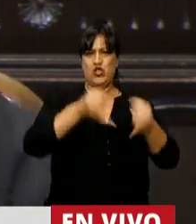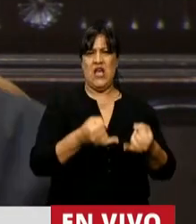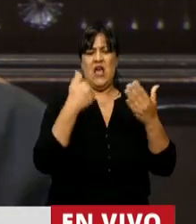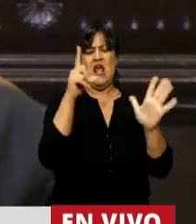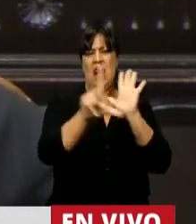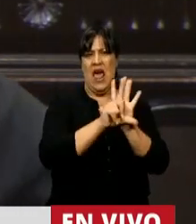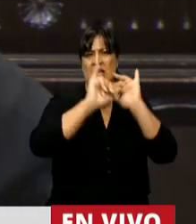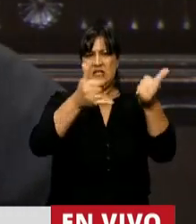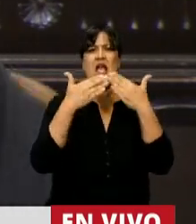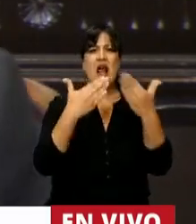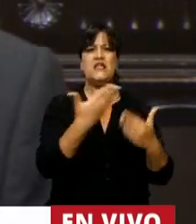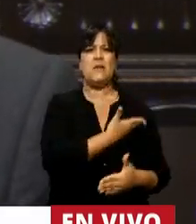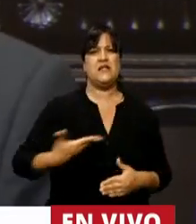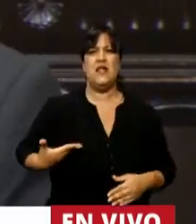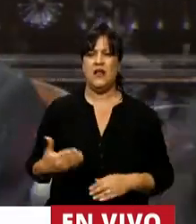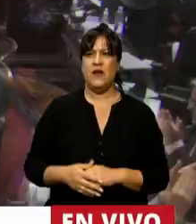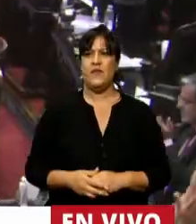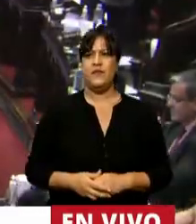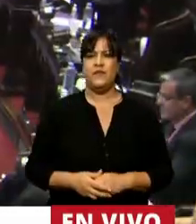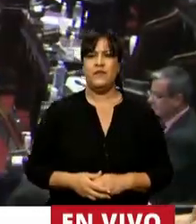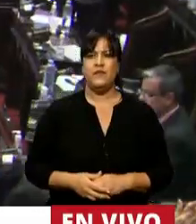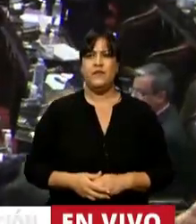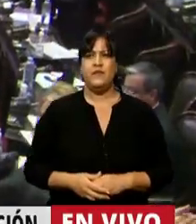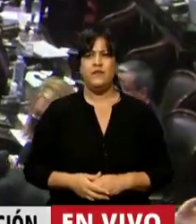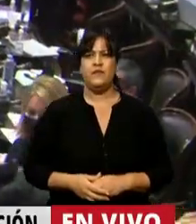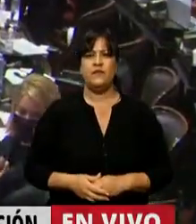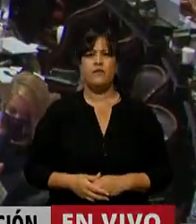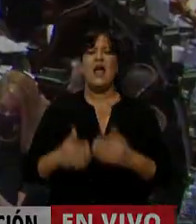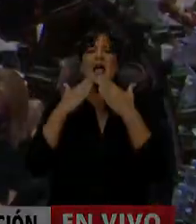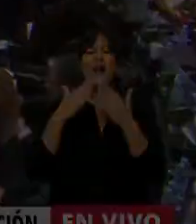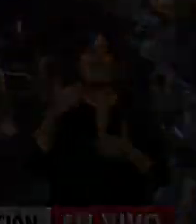Gracias, señor presidente. Gracias, diputado Yasky.